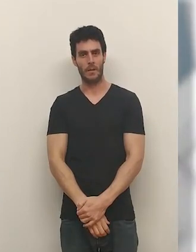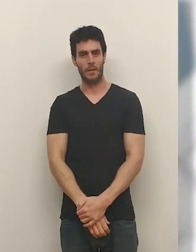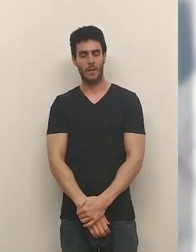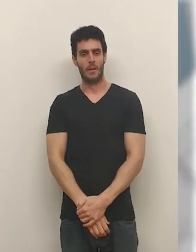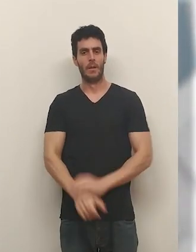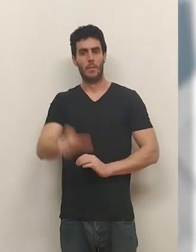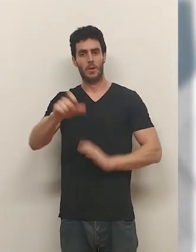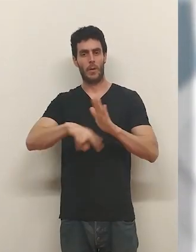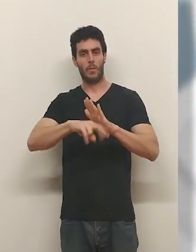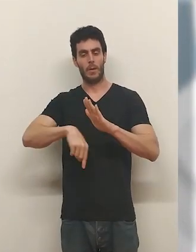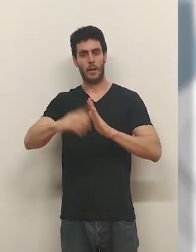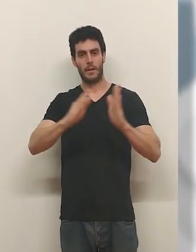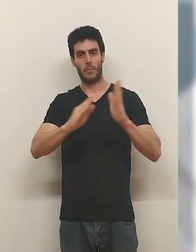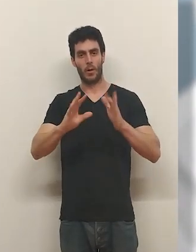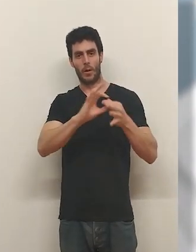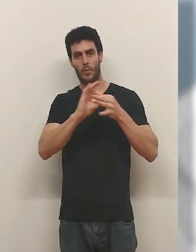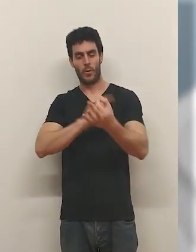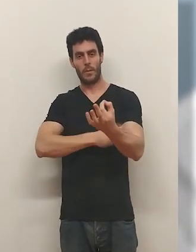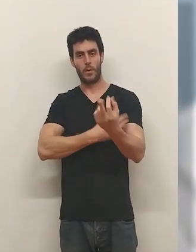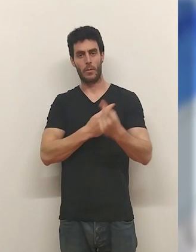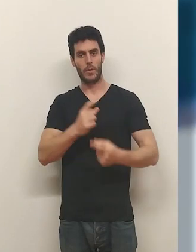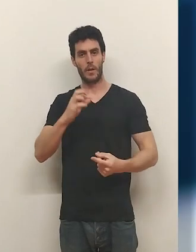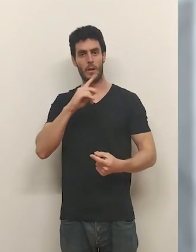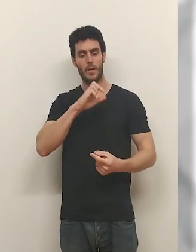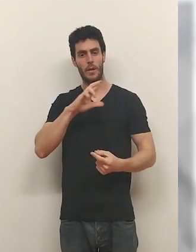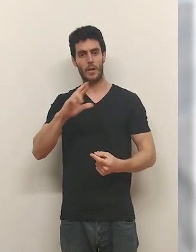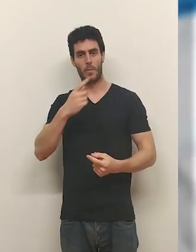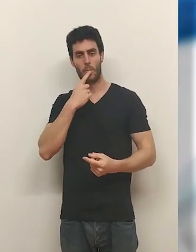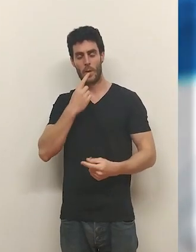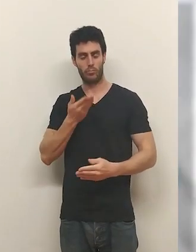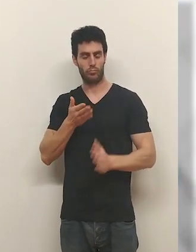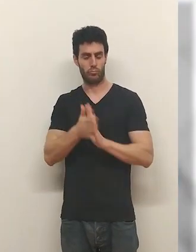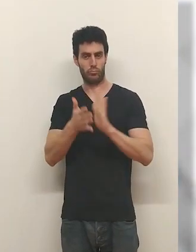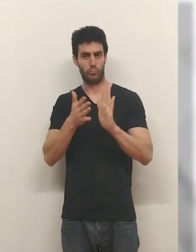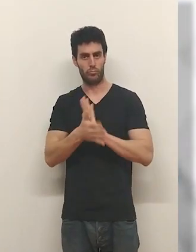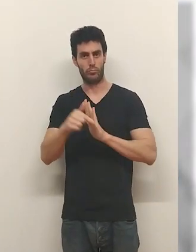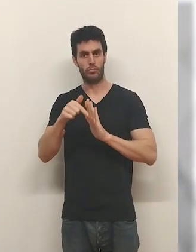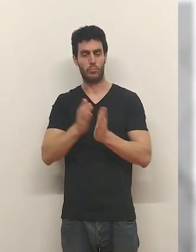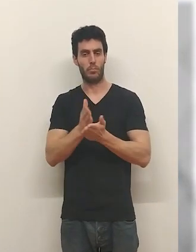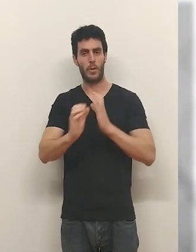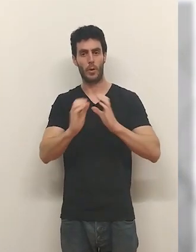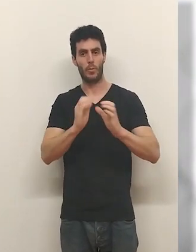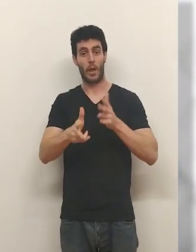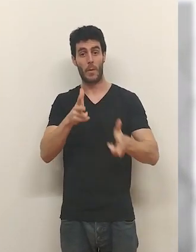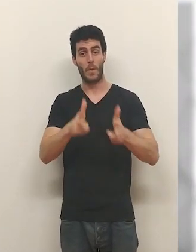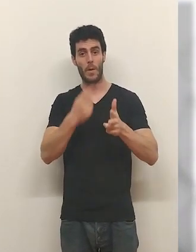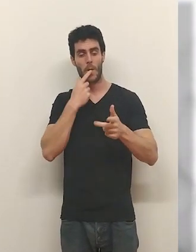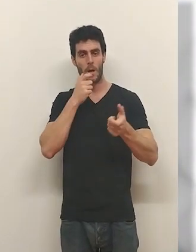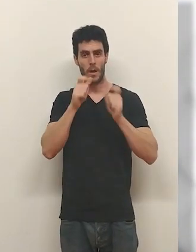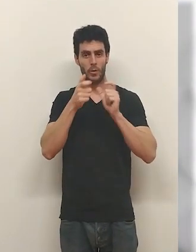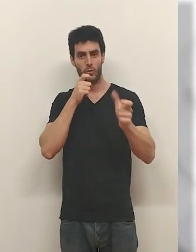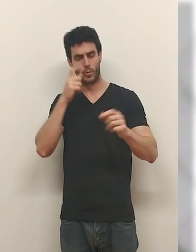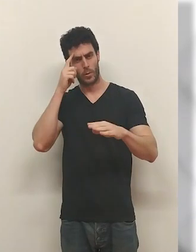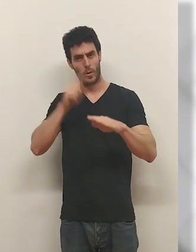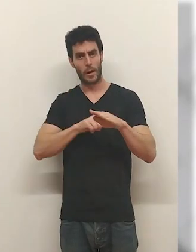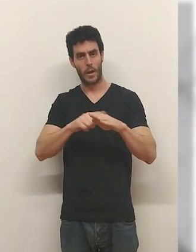Y el que fuera futbolista esta temporada de la Unión Deportiva Logroñés, Zurdín Tior ha revelado en un medio de comunicación del País Vasco que recibió insultos